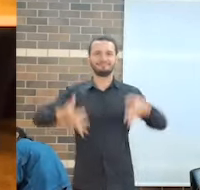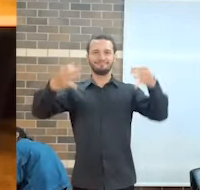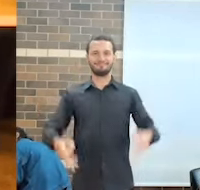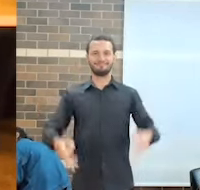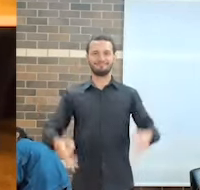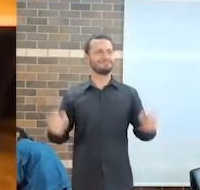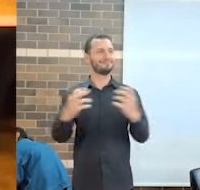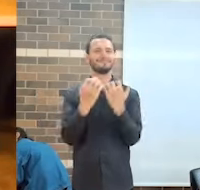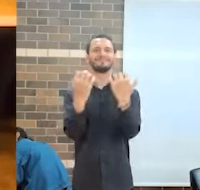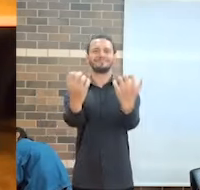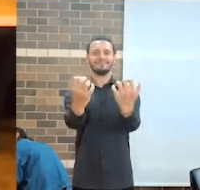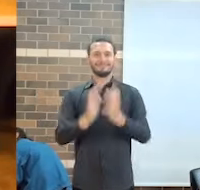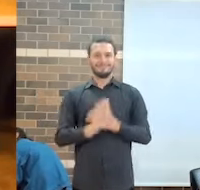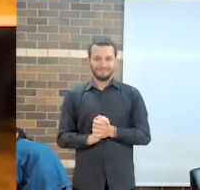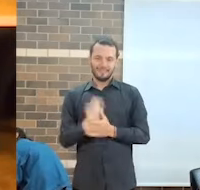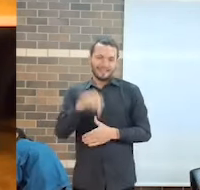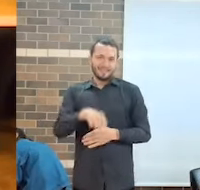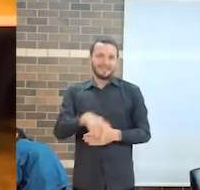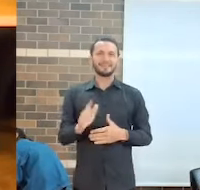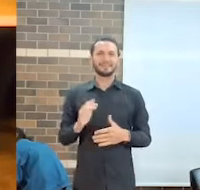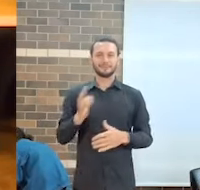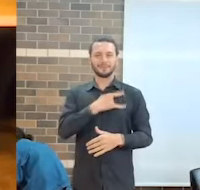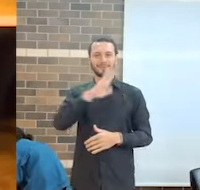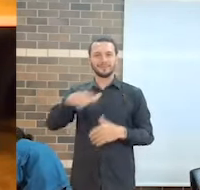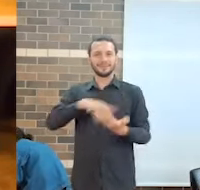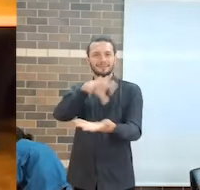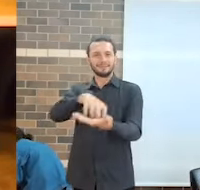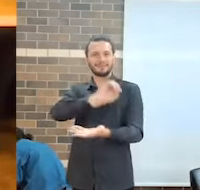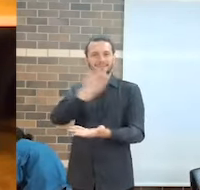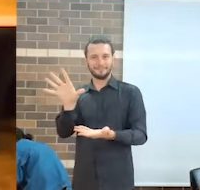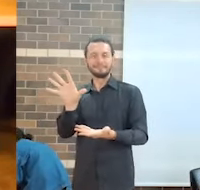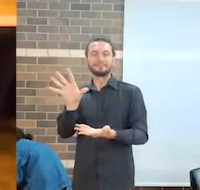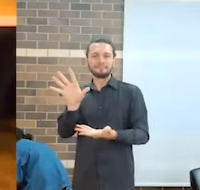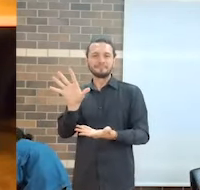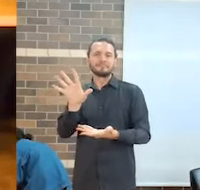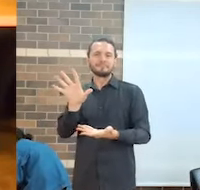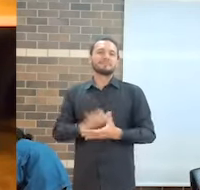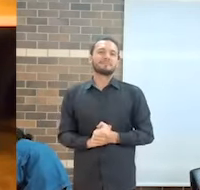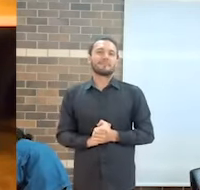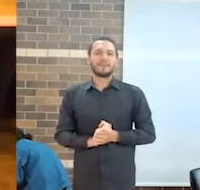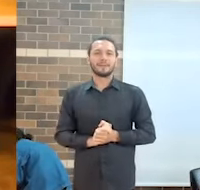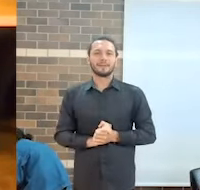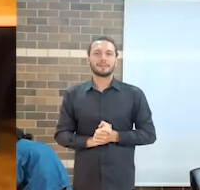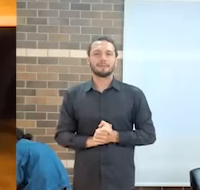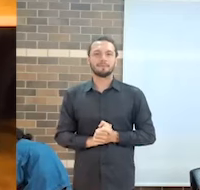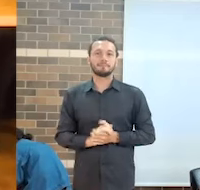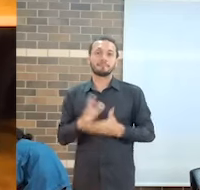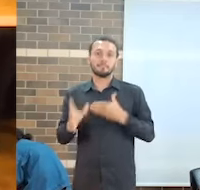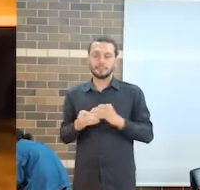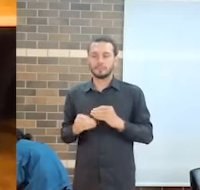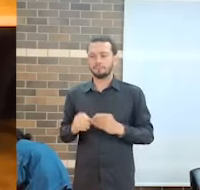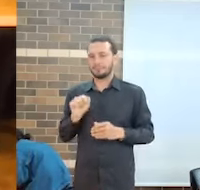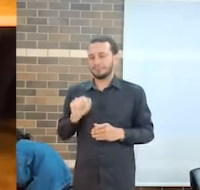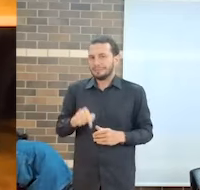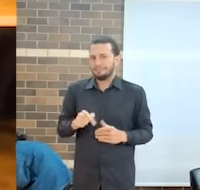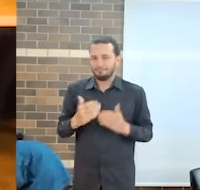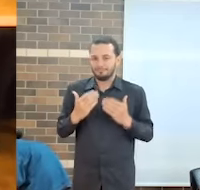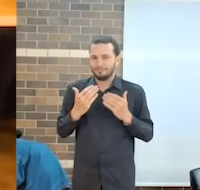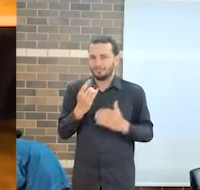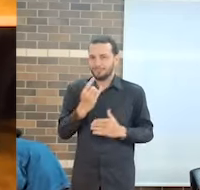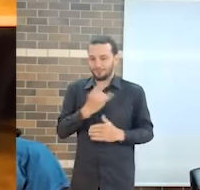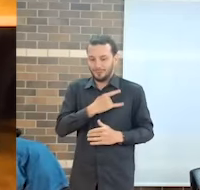hacer acá en la sede de Oriente. Agradecerle también a la Universidad acá en